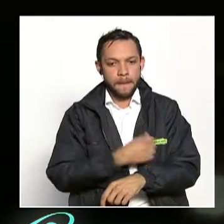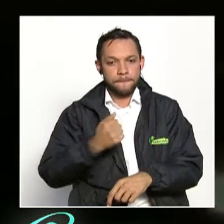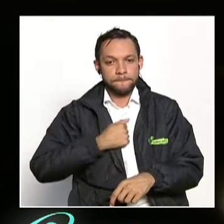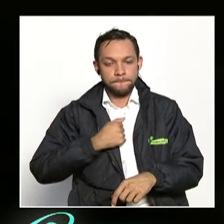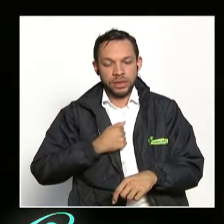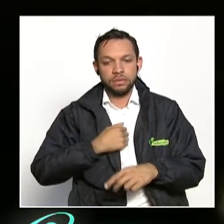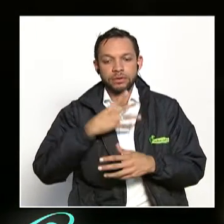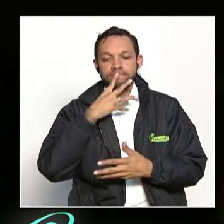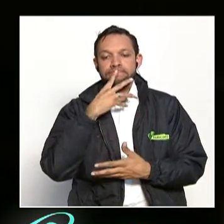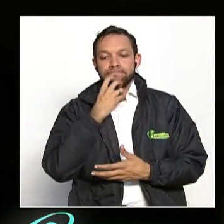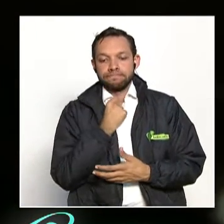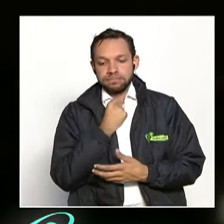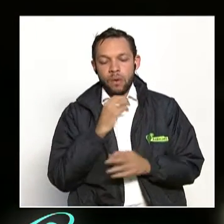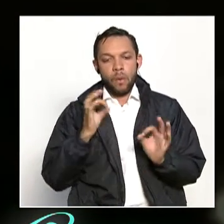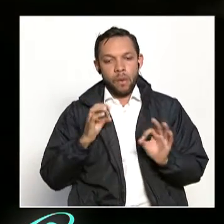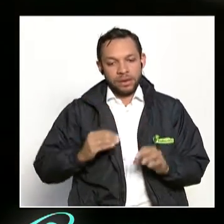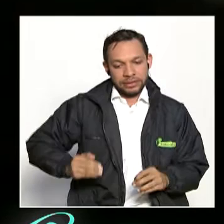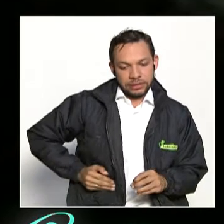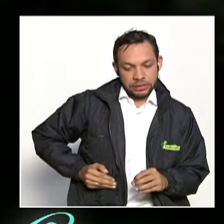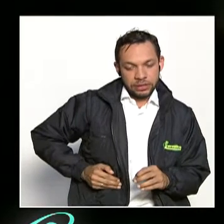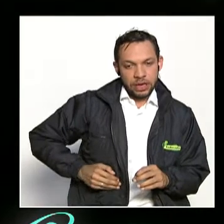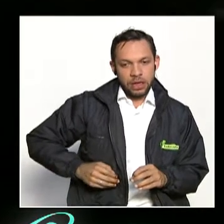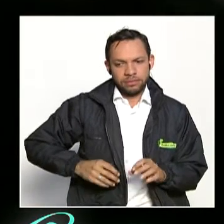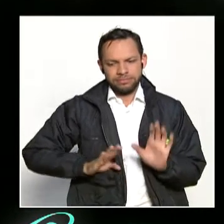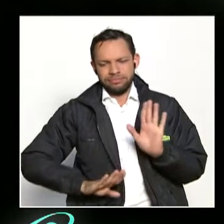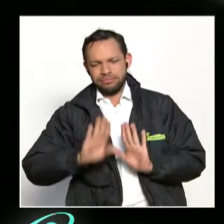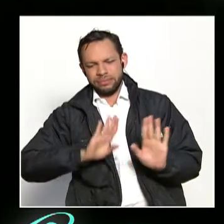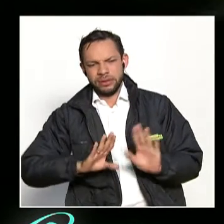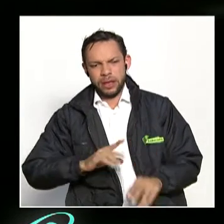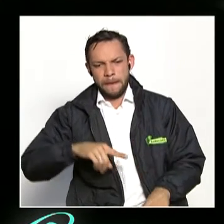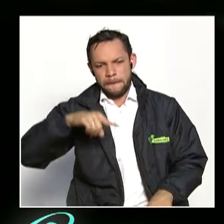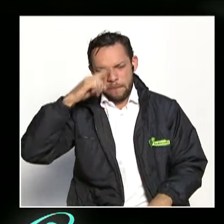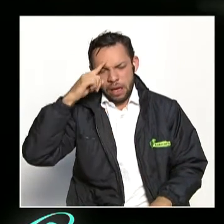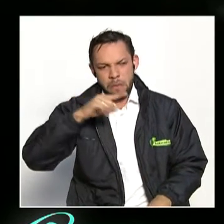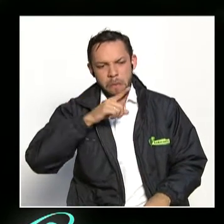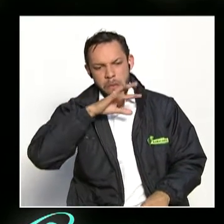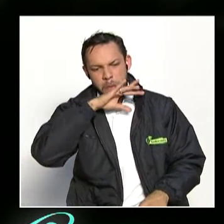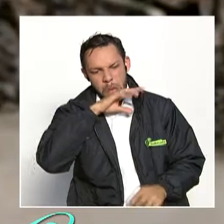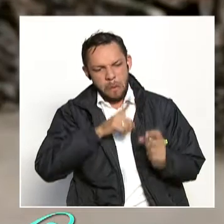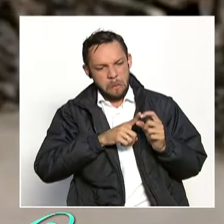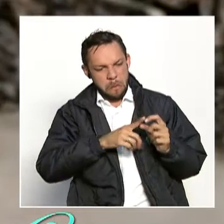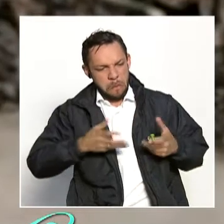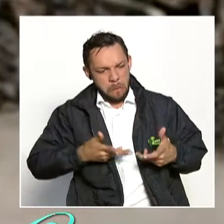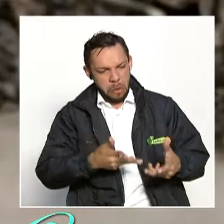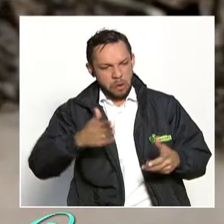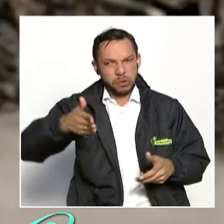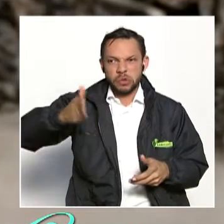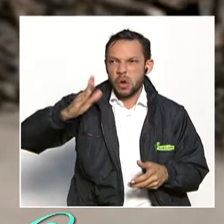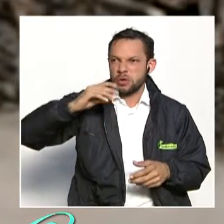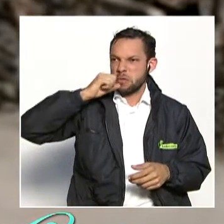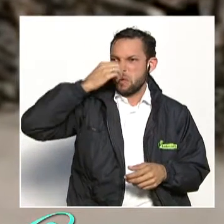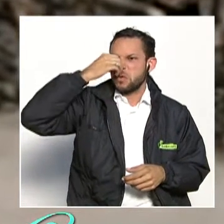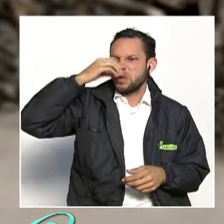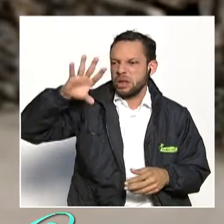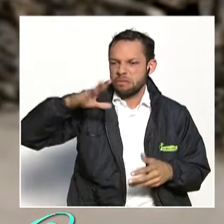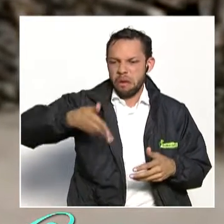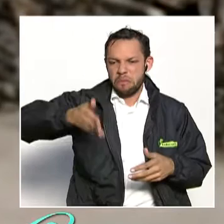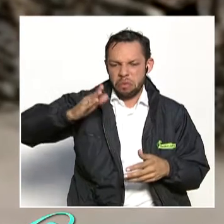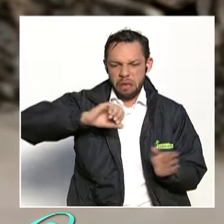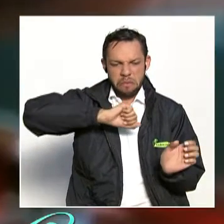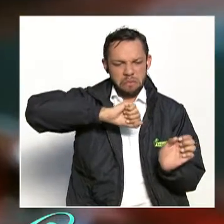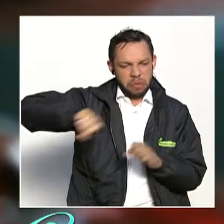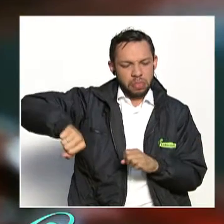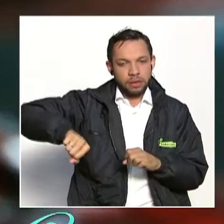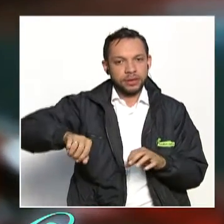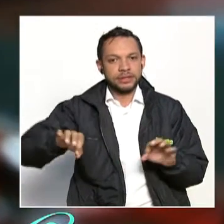lengua, ni de limpiarnos el hígado, renegamos y cambiamos de religión y le echamos la culpa a todo el mundo. Y este